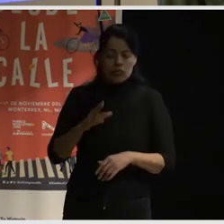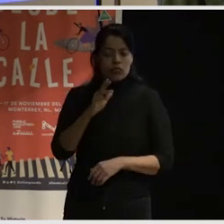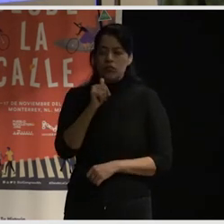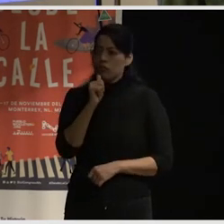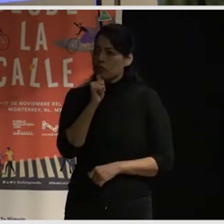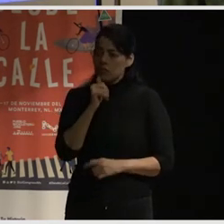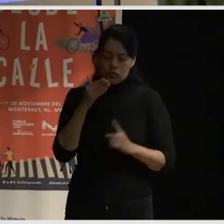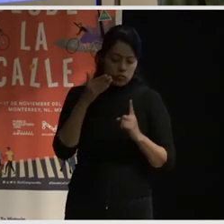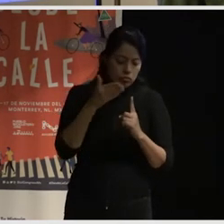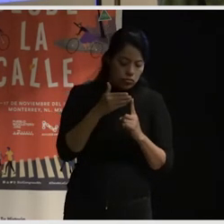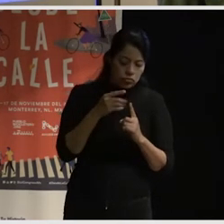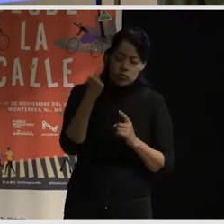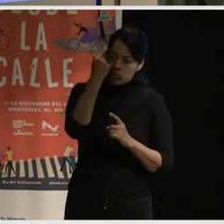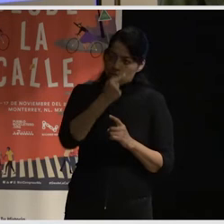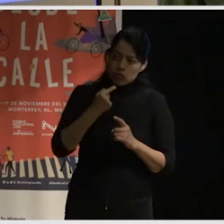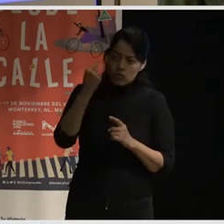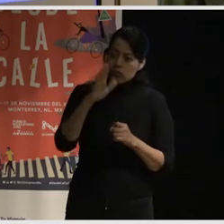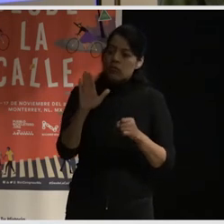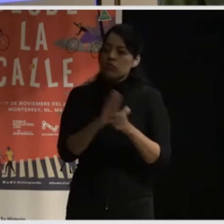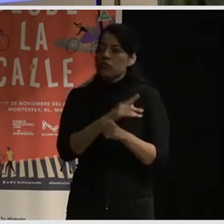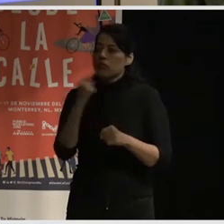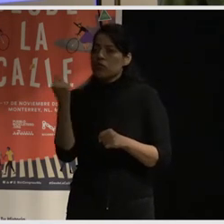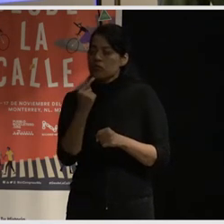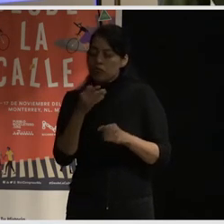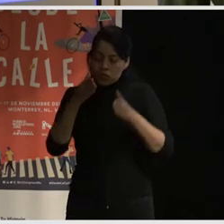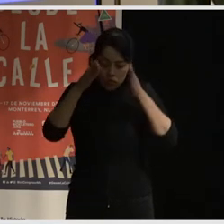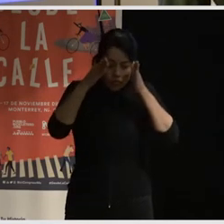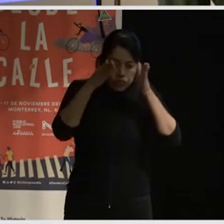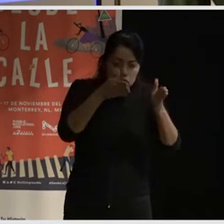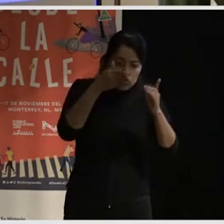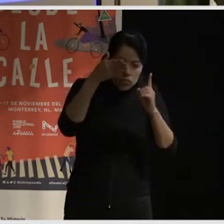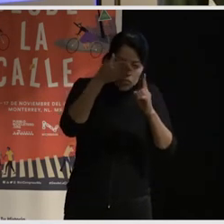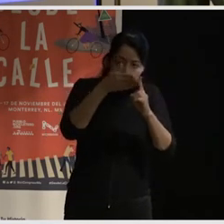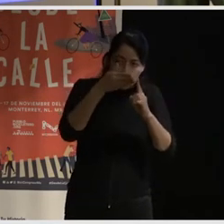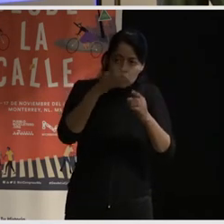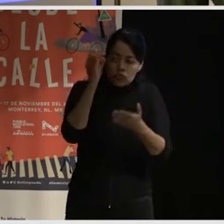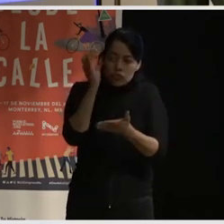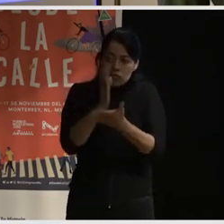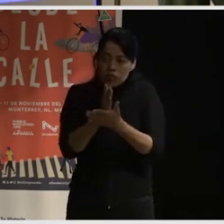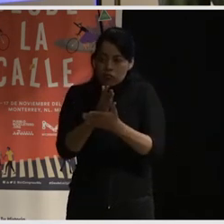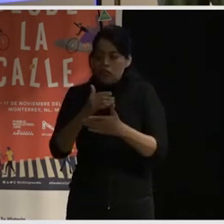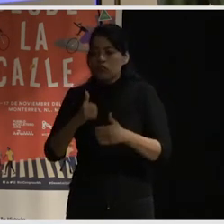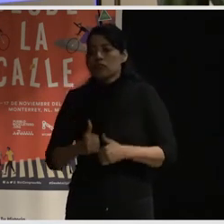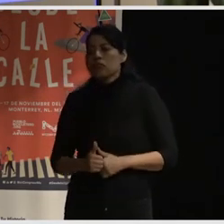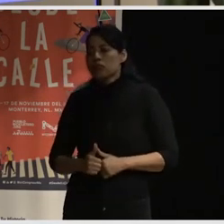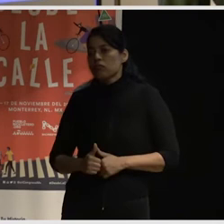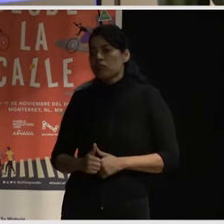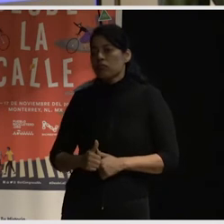llegado a ese punto de los datos horarios porque nos hemos concentrado en las actividades de